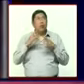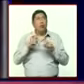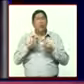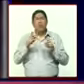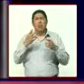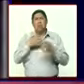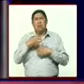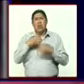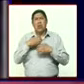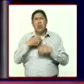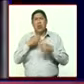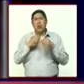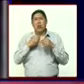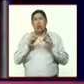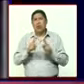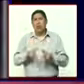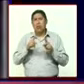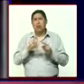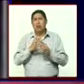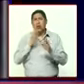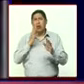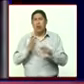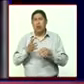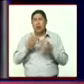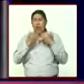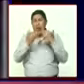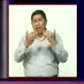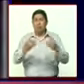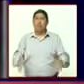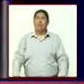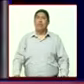habido quejas también por parte de los transportistas. Contigo más adelante, Walter.